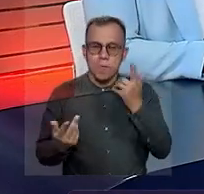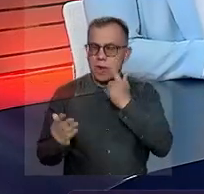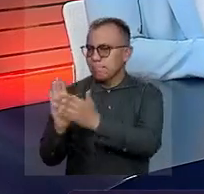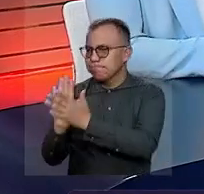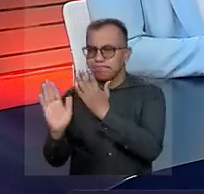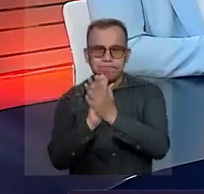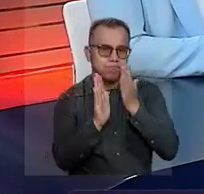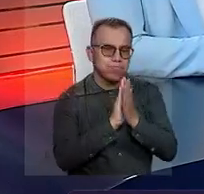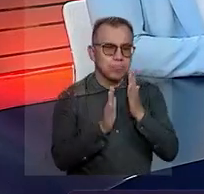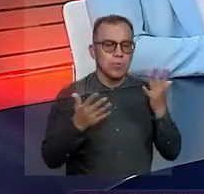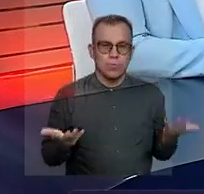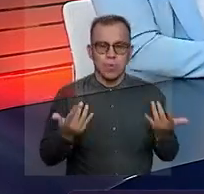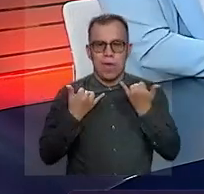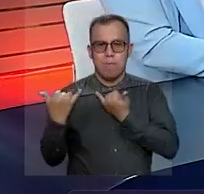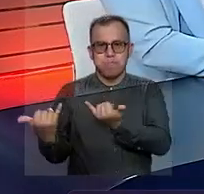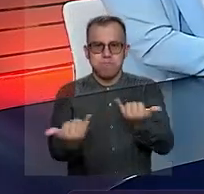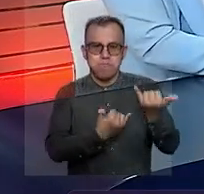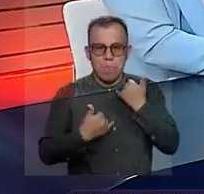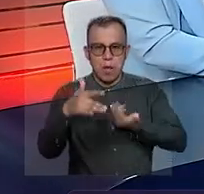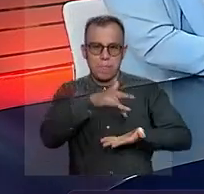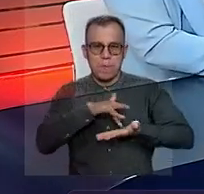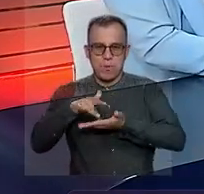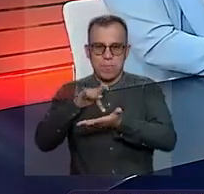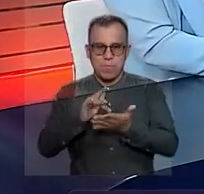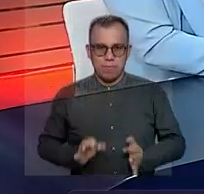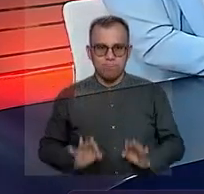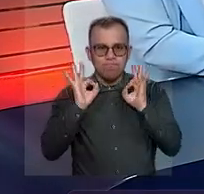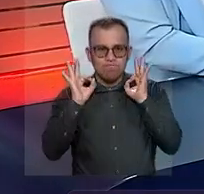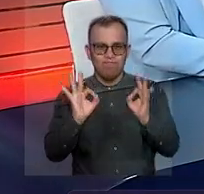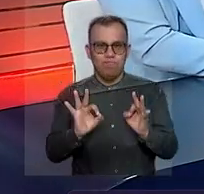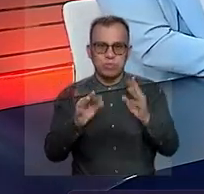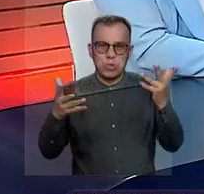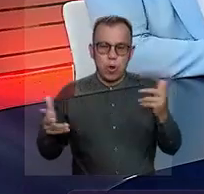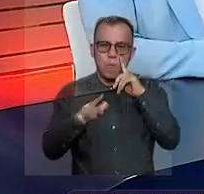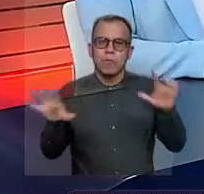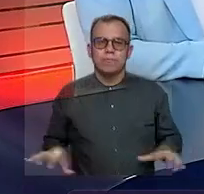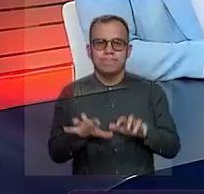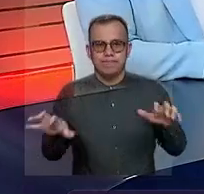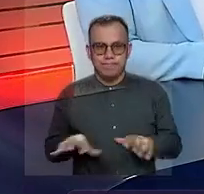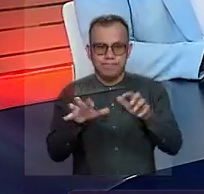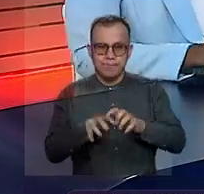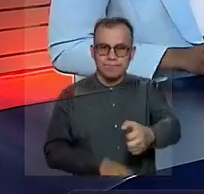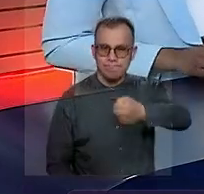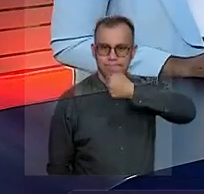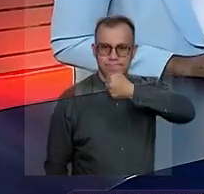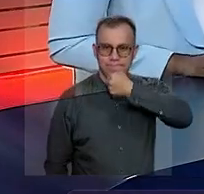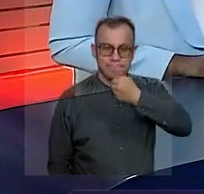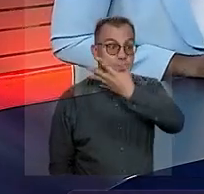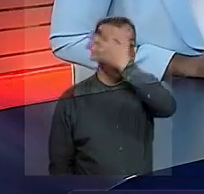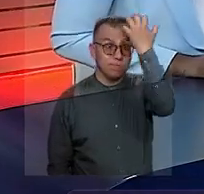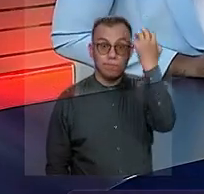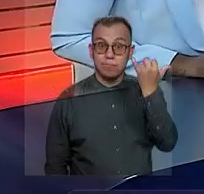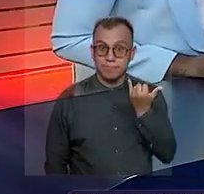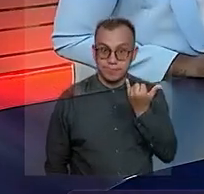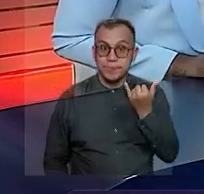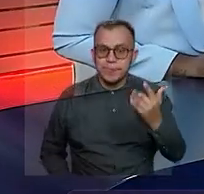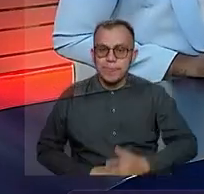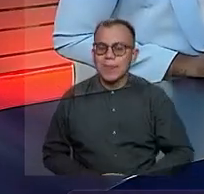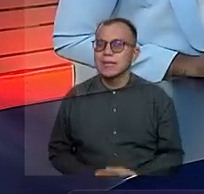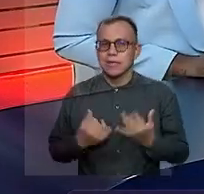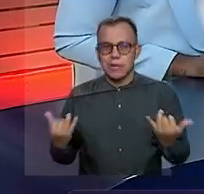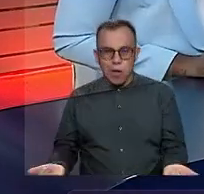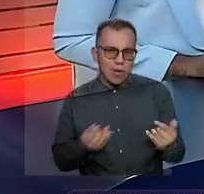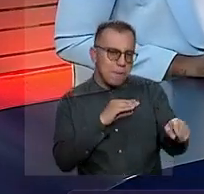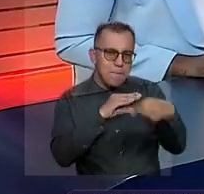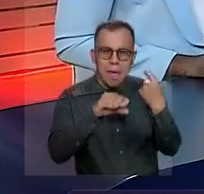para que todos tengamos una participación óptima dentro de este ejercicio periodístico, Yajaira. Los leeremos entonces,